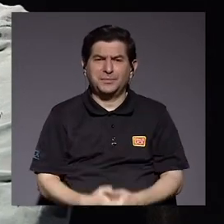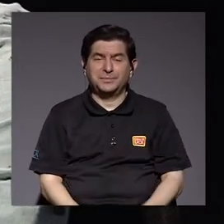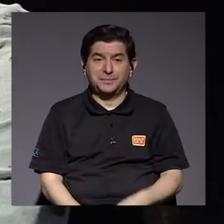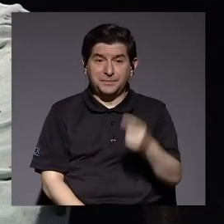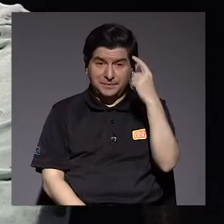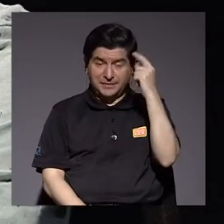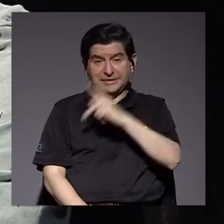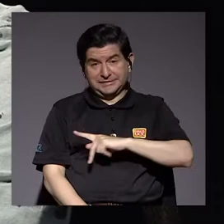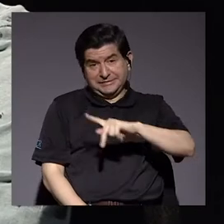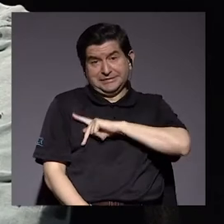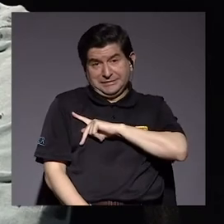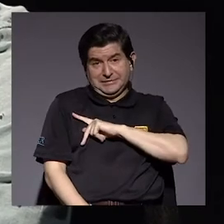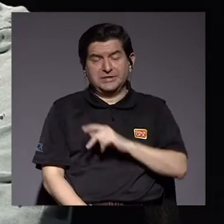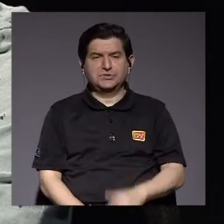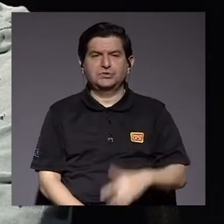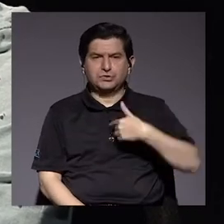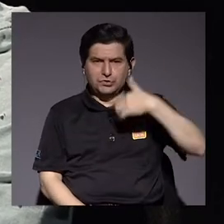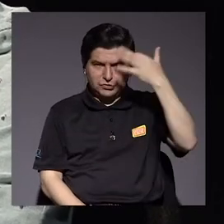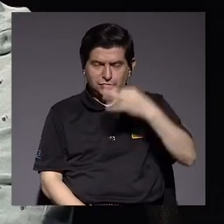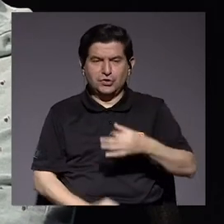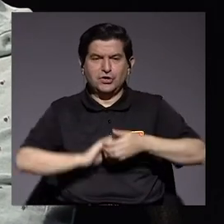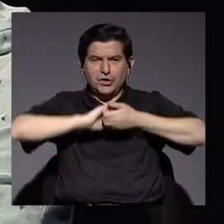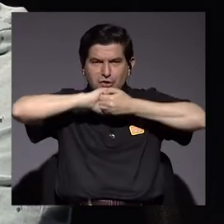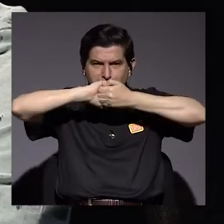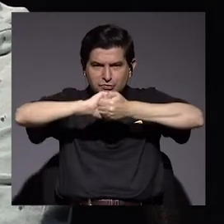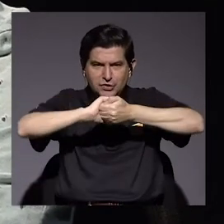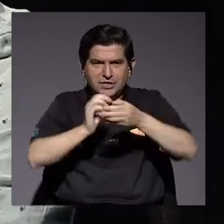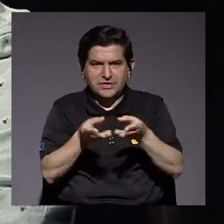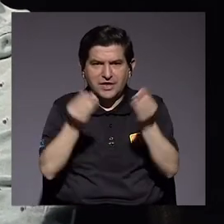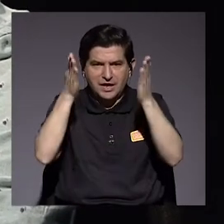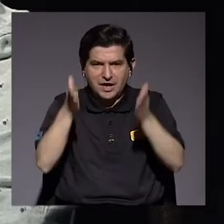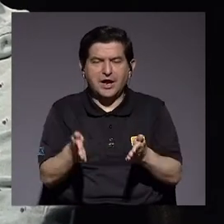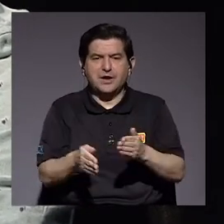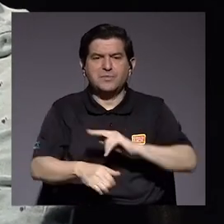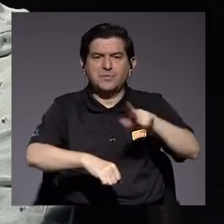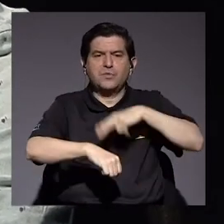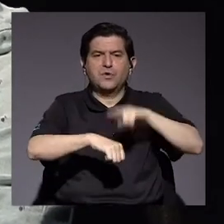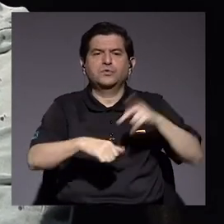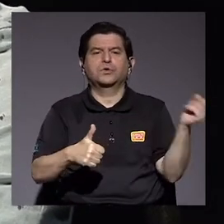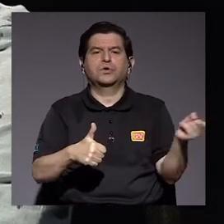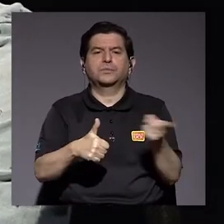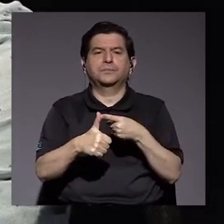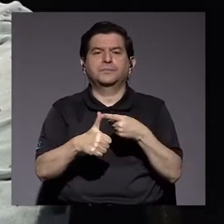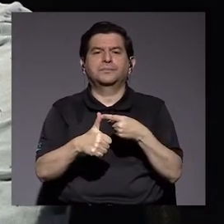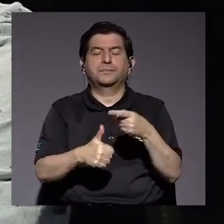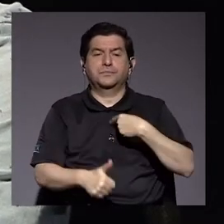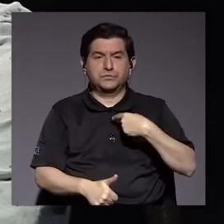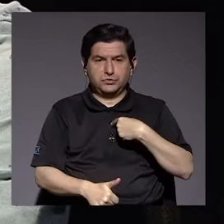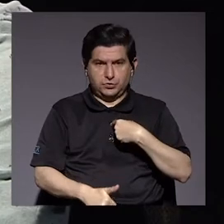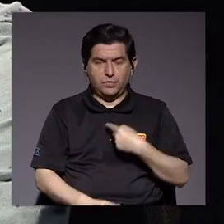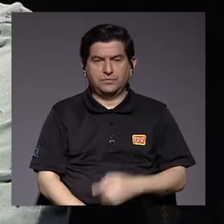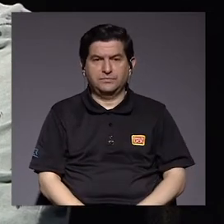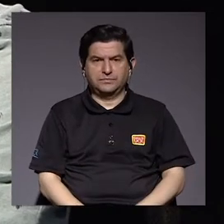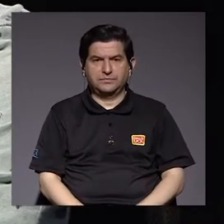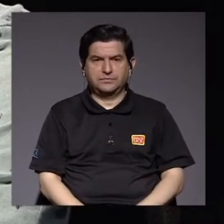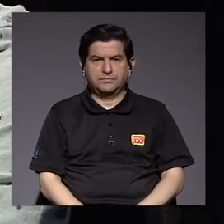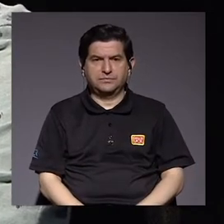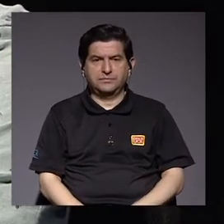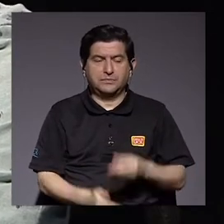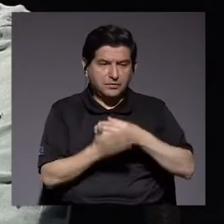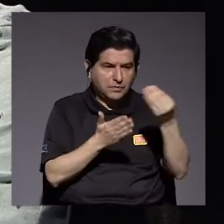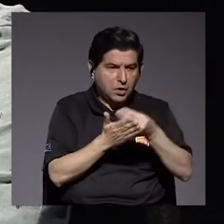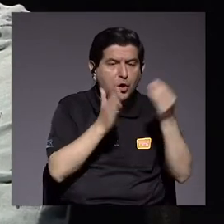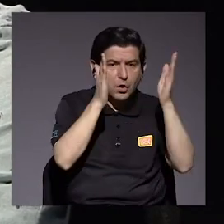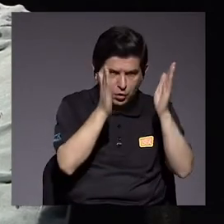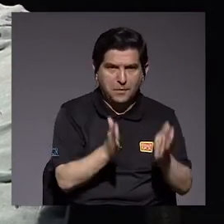Pensamiento muy personal, pero yo creo que la solidaridad hacia el productor nacional es lo primero. O sea, si yo como